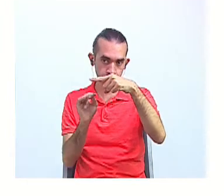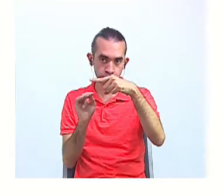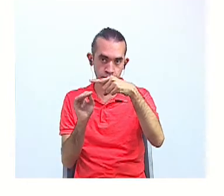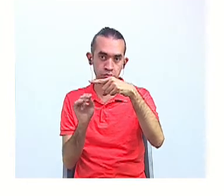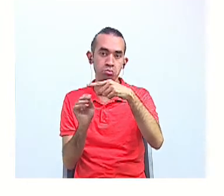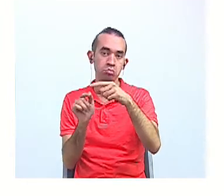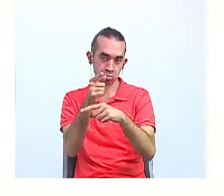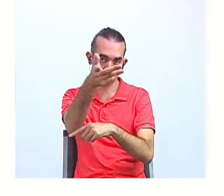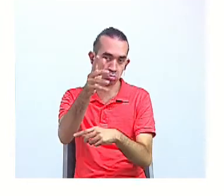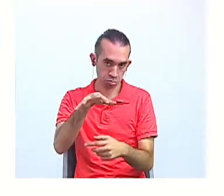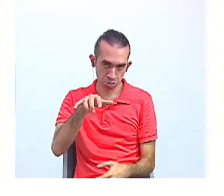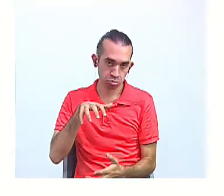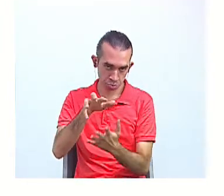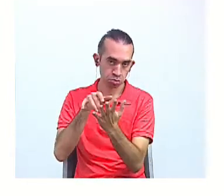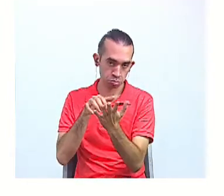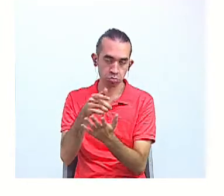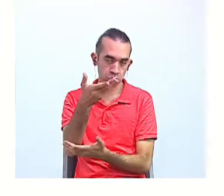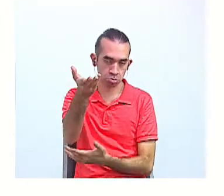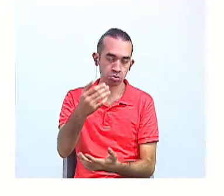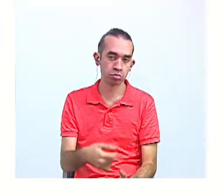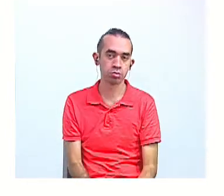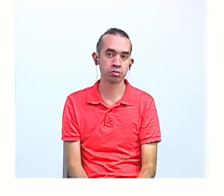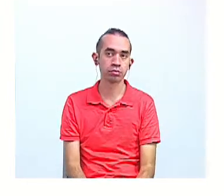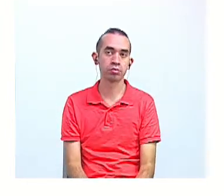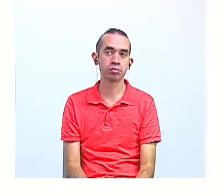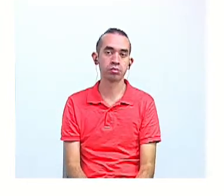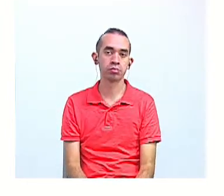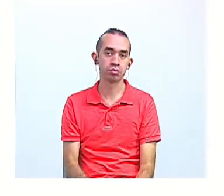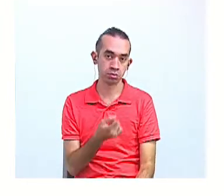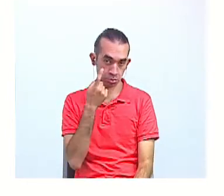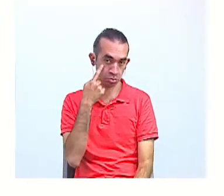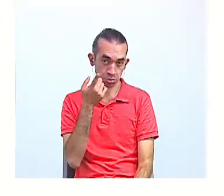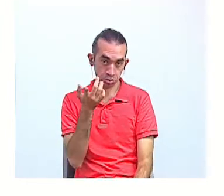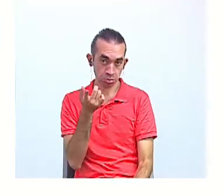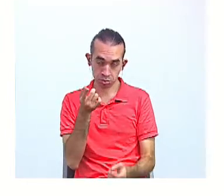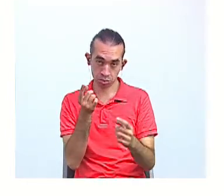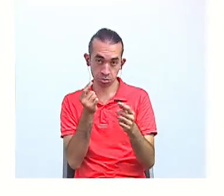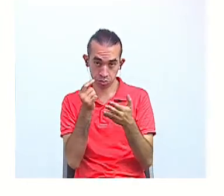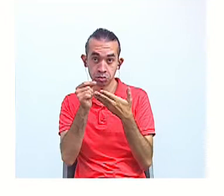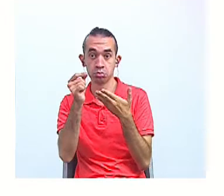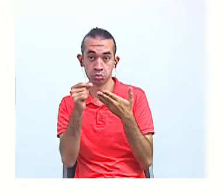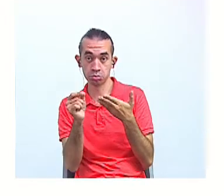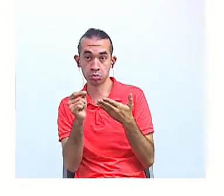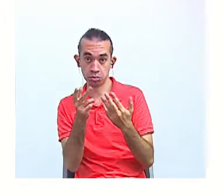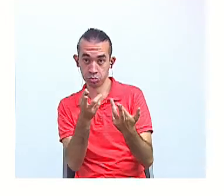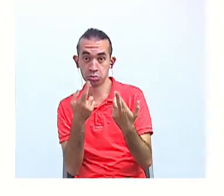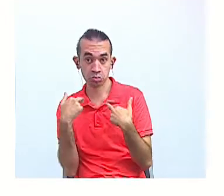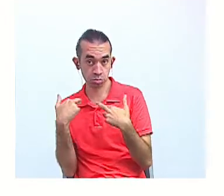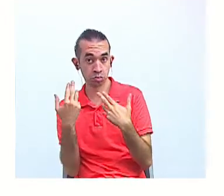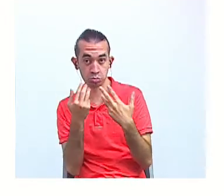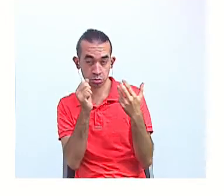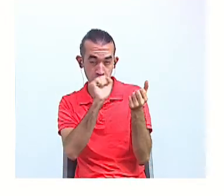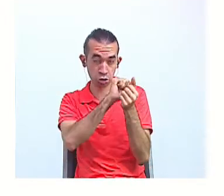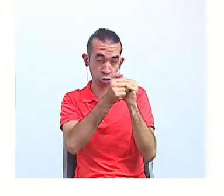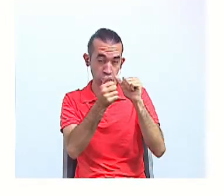ustedes pueden realizar la operación en sus calculadoras y corroborar conmigo en este momento cuánto nos da la densidad del